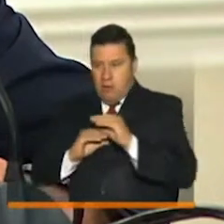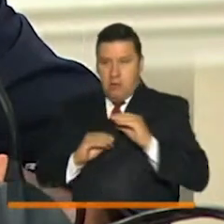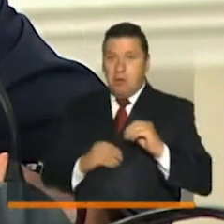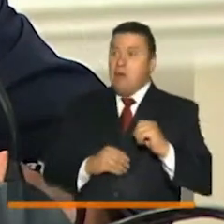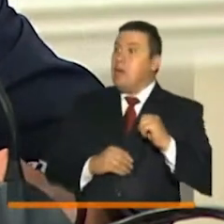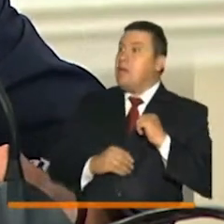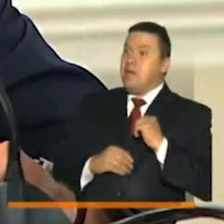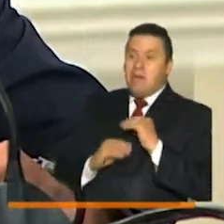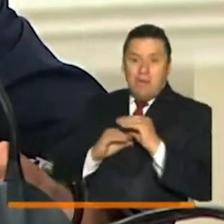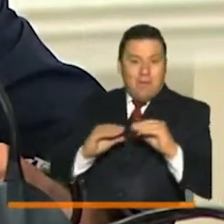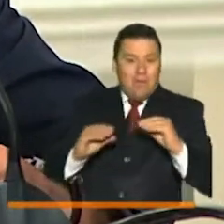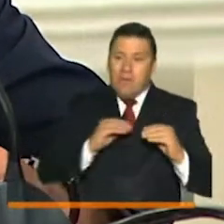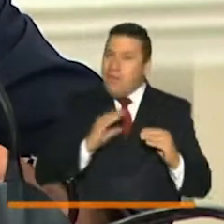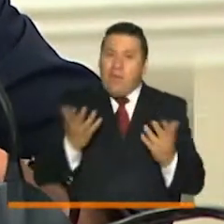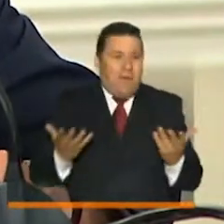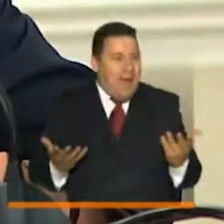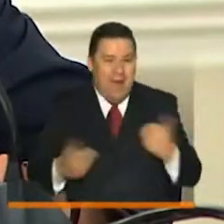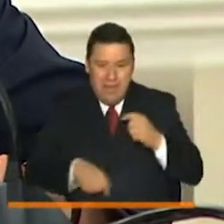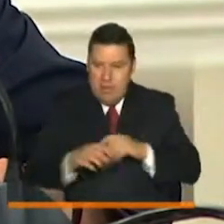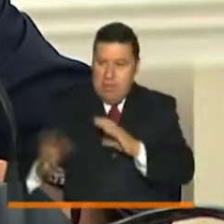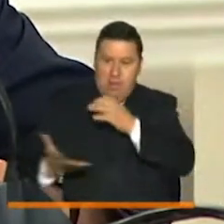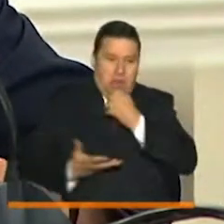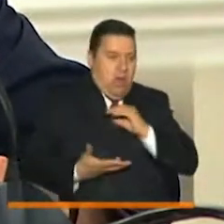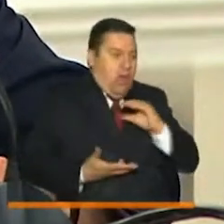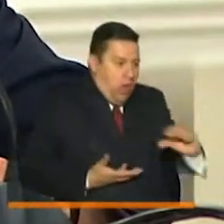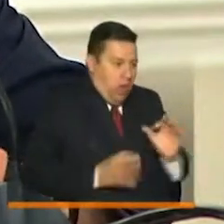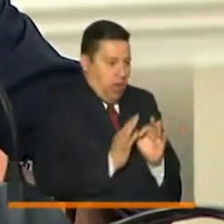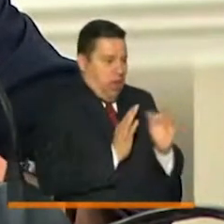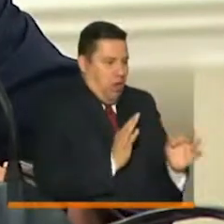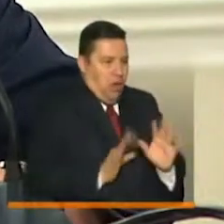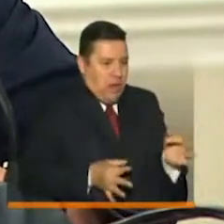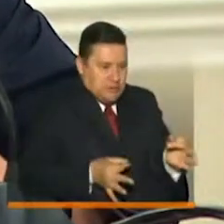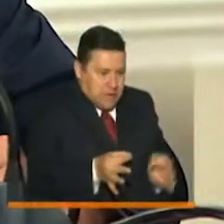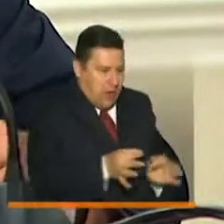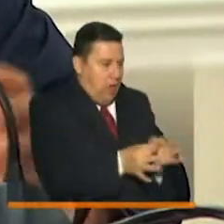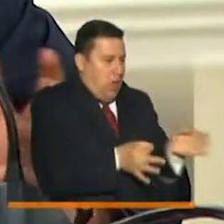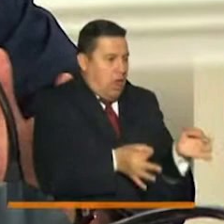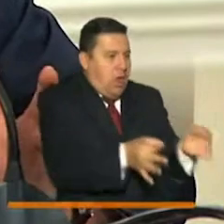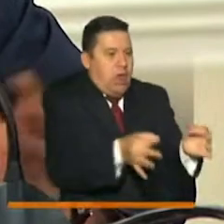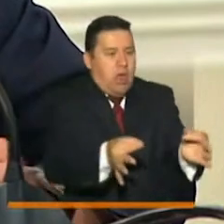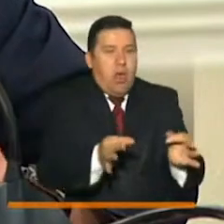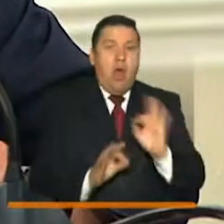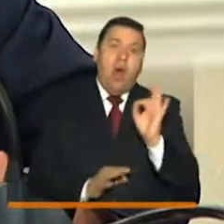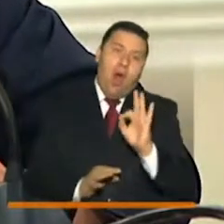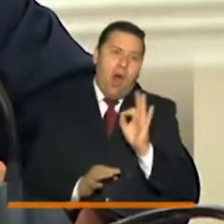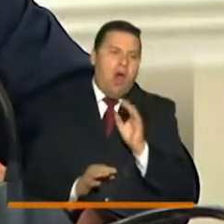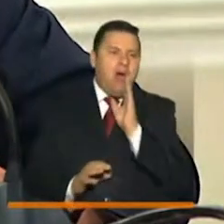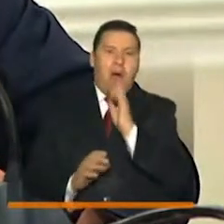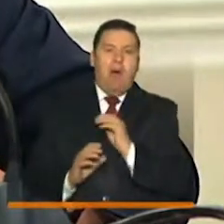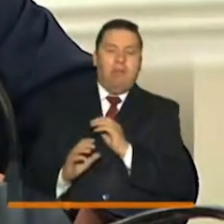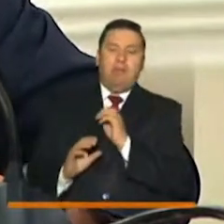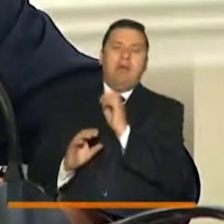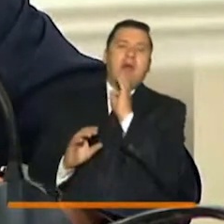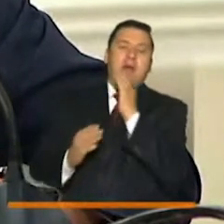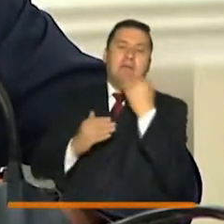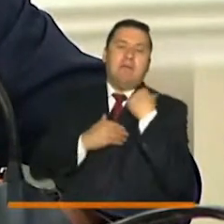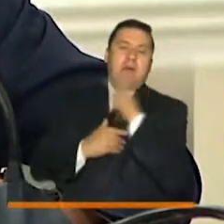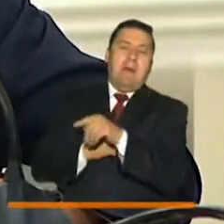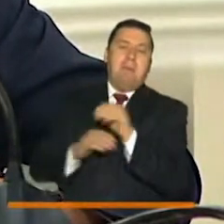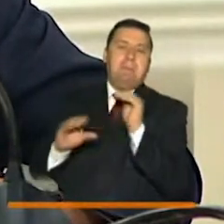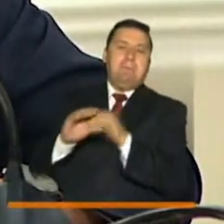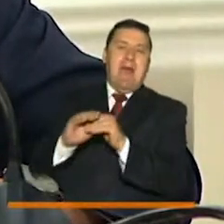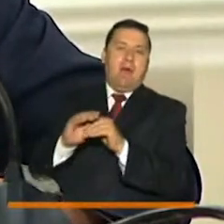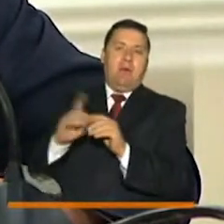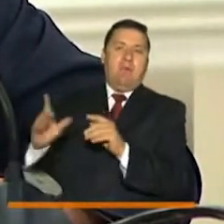no tiene la dispersión de la nómina, es decir, que si paga en efectivo, con cheque o mediante otro mecanismo, se le entregará al